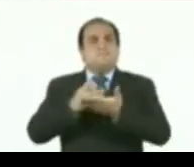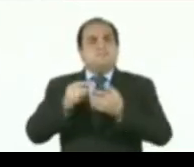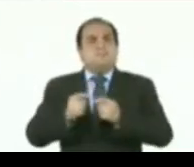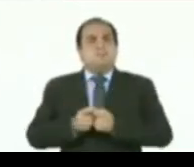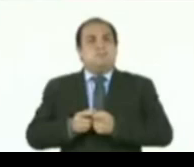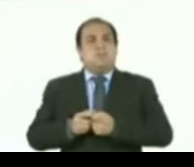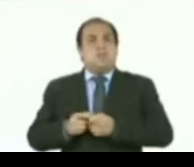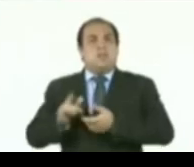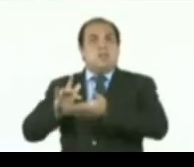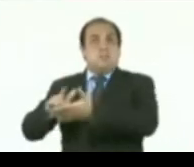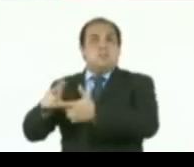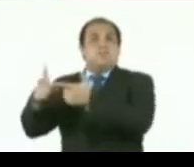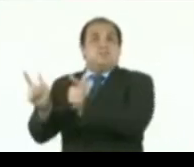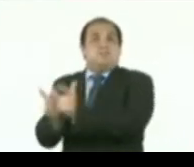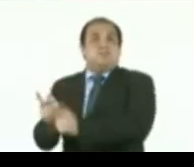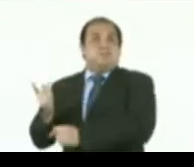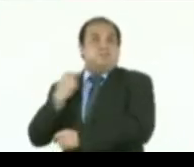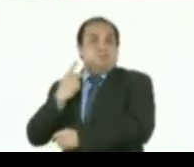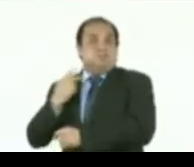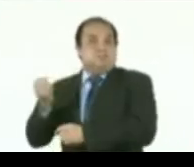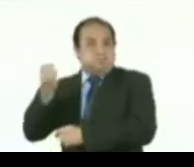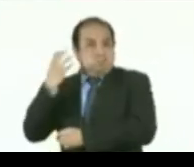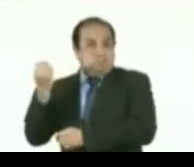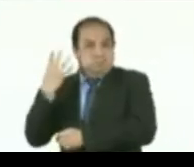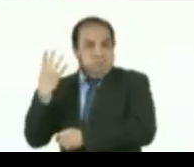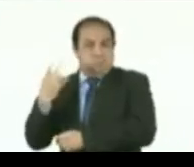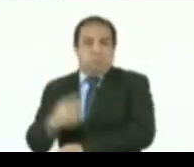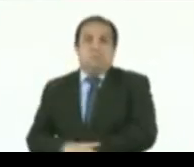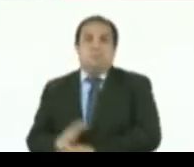participa en un evento de un partido político